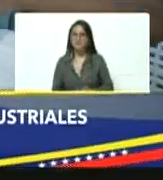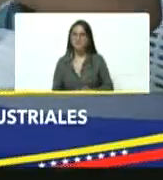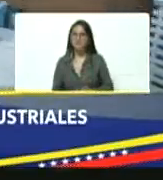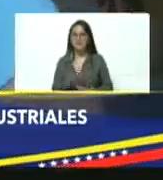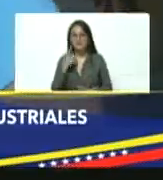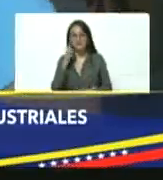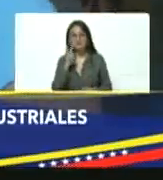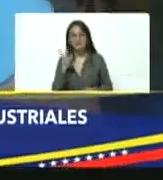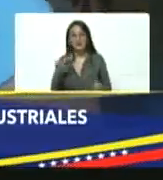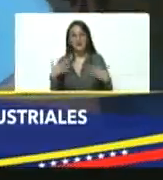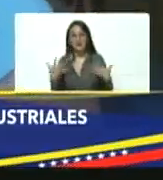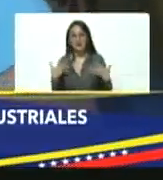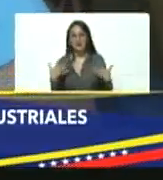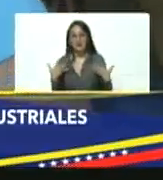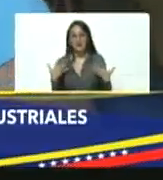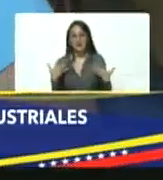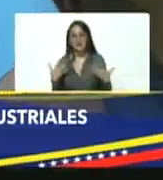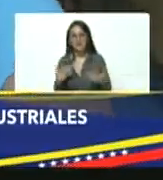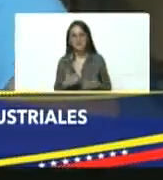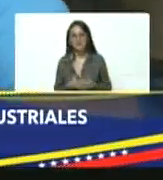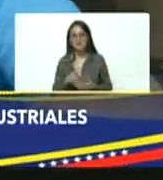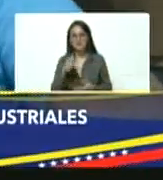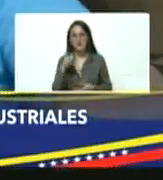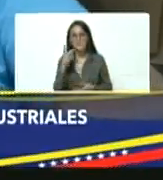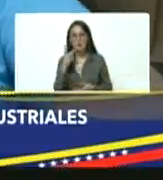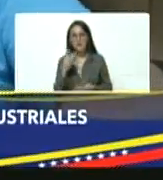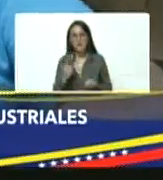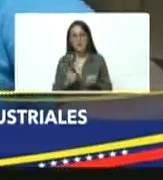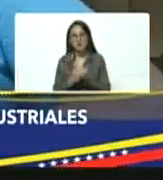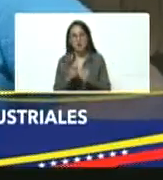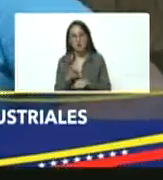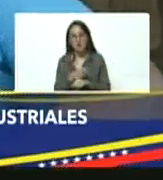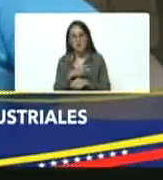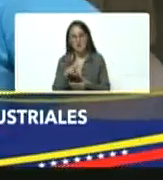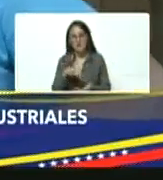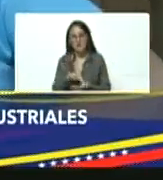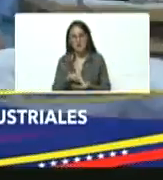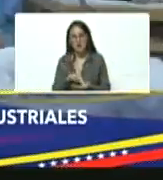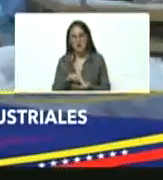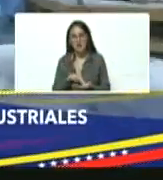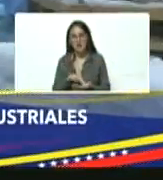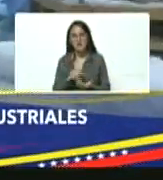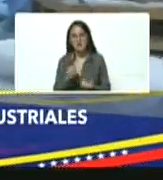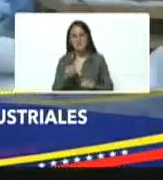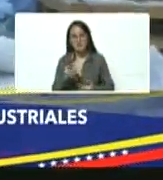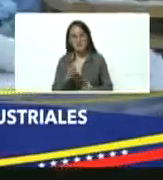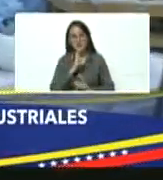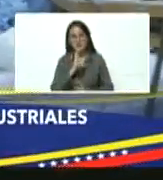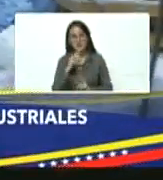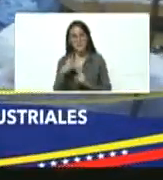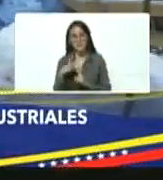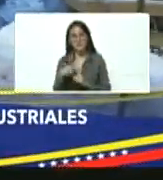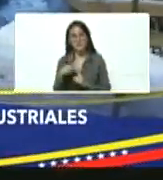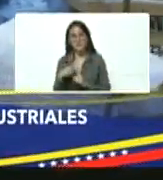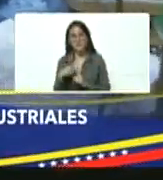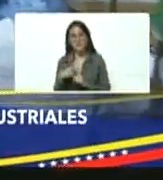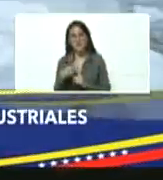la alegría y que las políticas impulsadas por el Gobierno Nacional, el Ejecutivo Nacional, están dando resultados positivos.